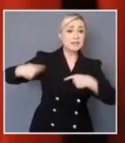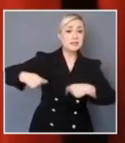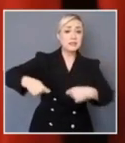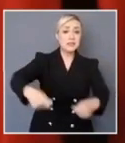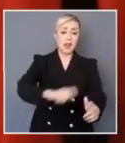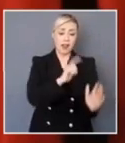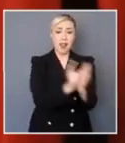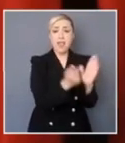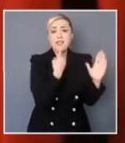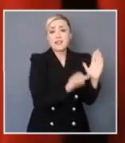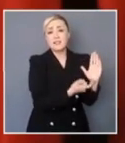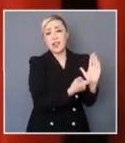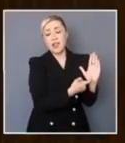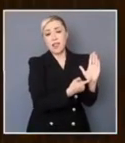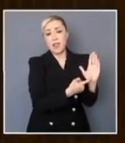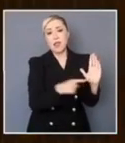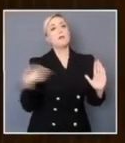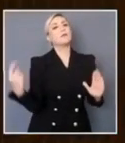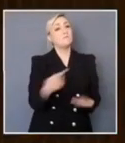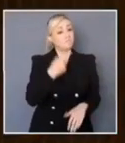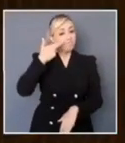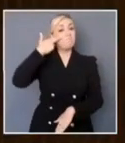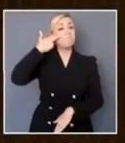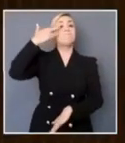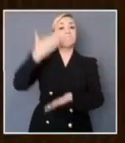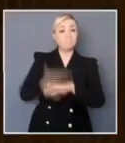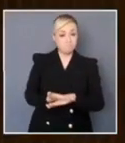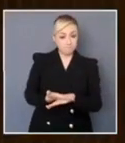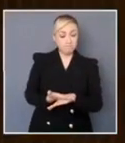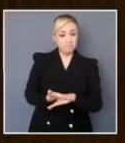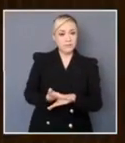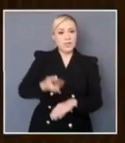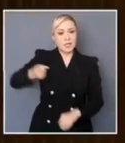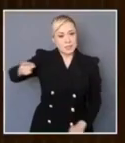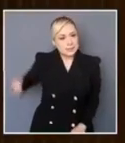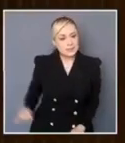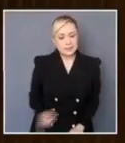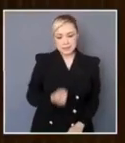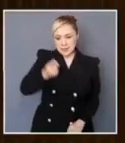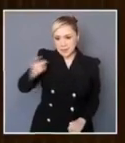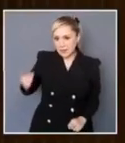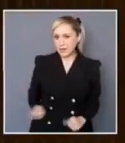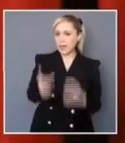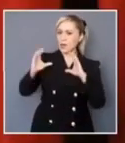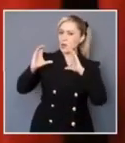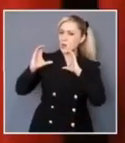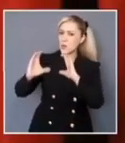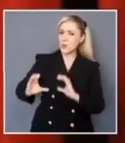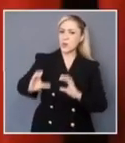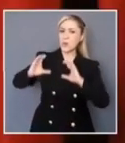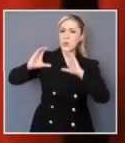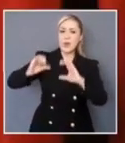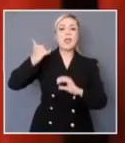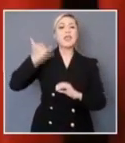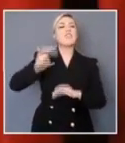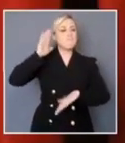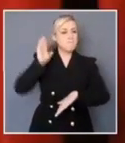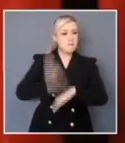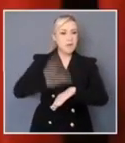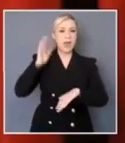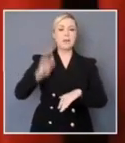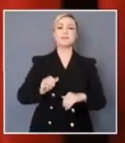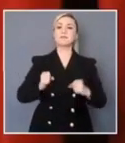la responsabilidad de preservarla y fortalecerla. De lo